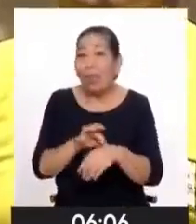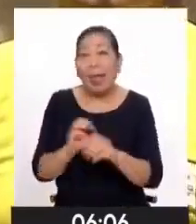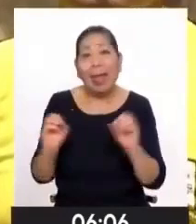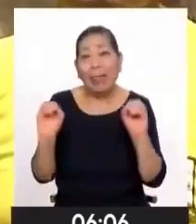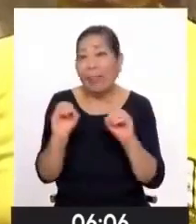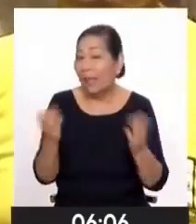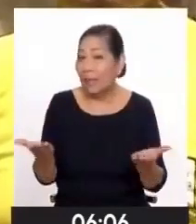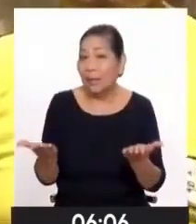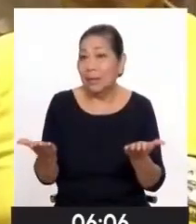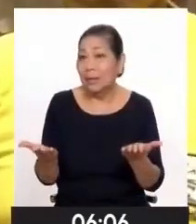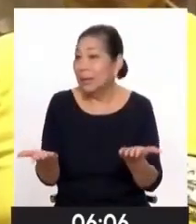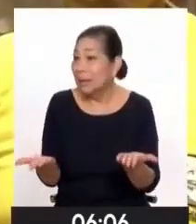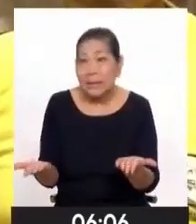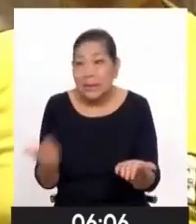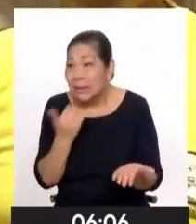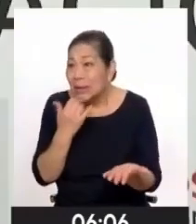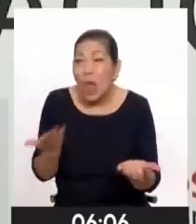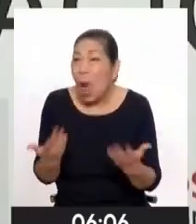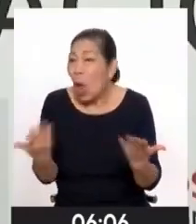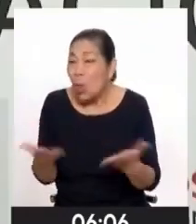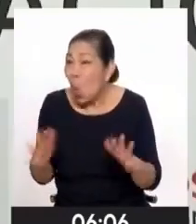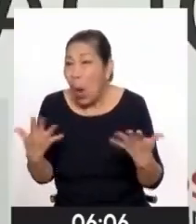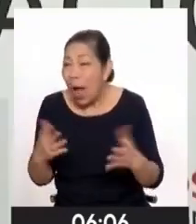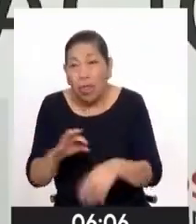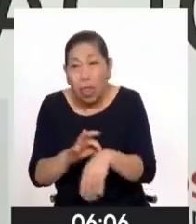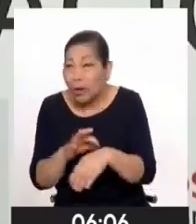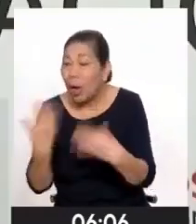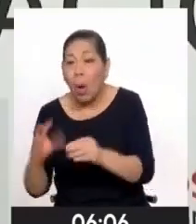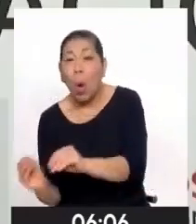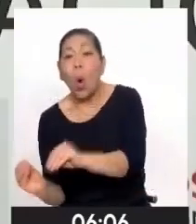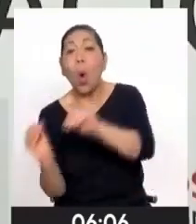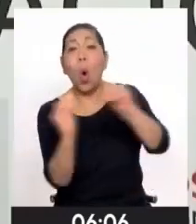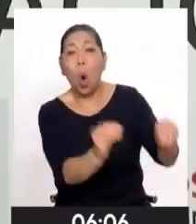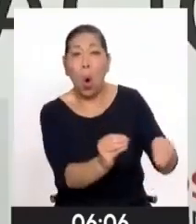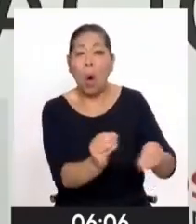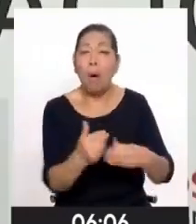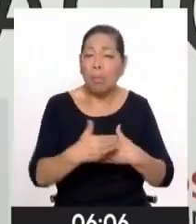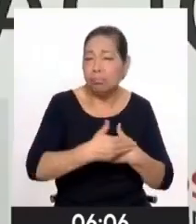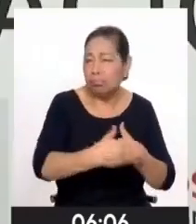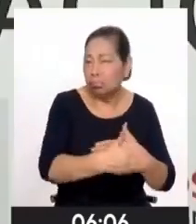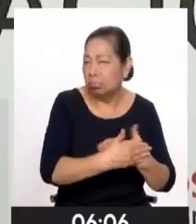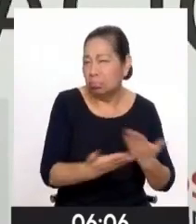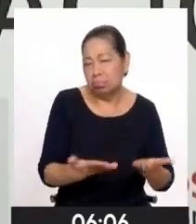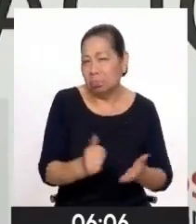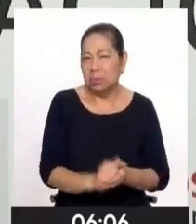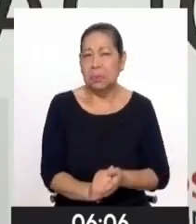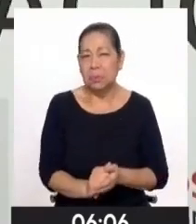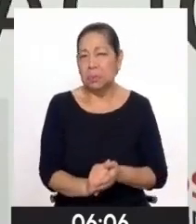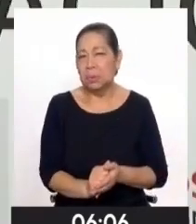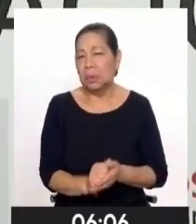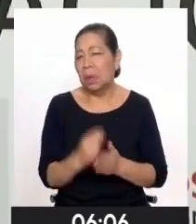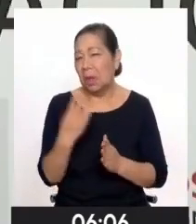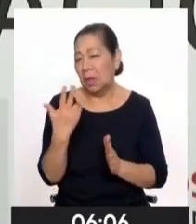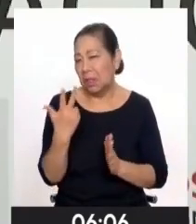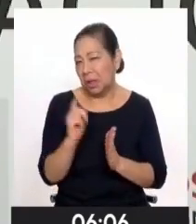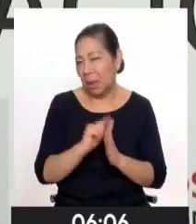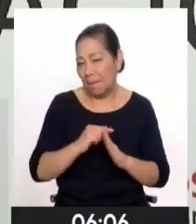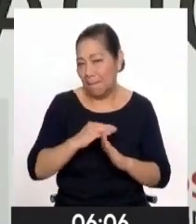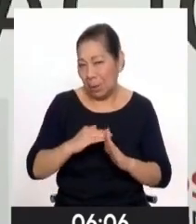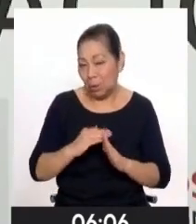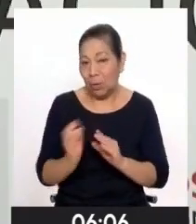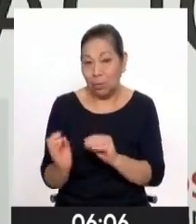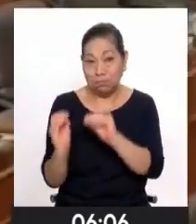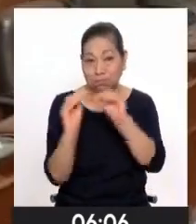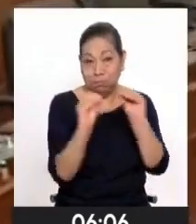primer vicepresidente emitió sus condolencias a través de sus redes sociales mis condolencias a fuerza popular por el sensible fallecimiento